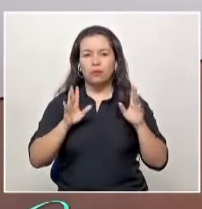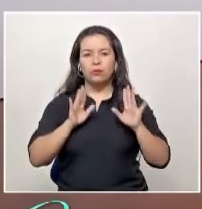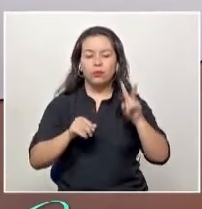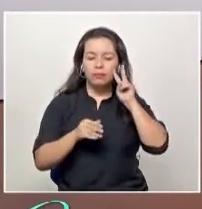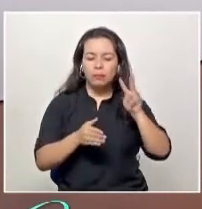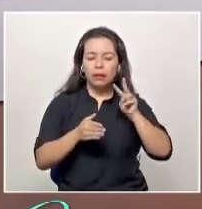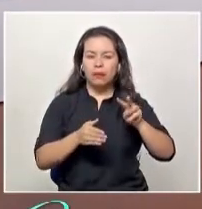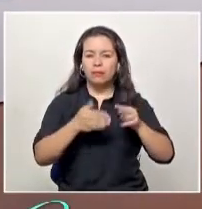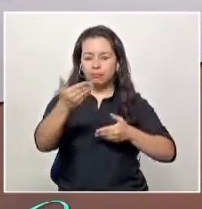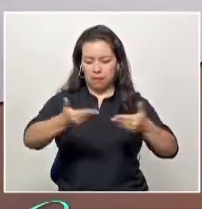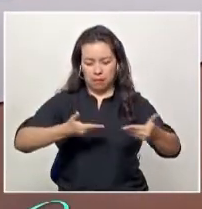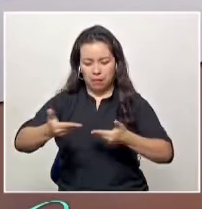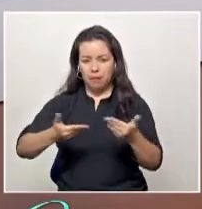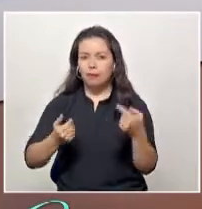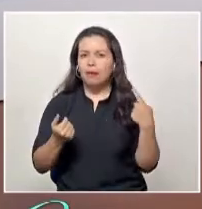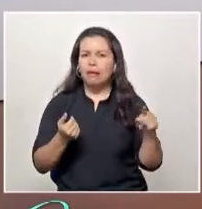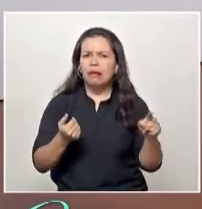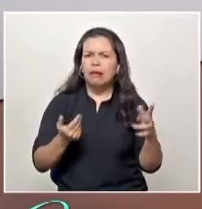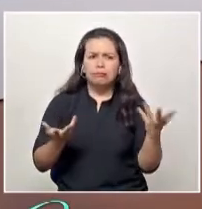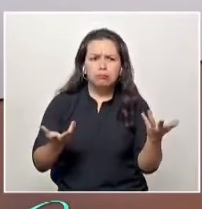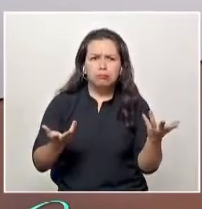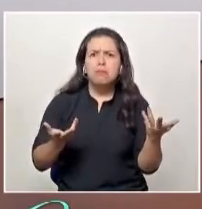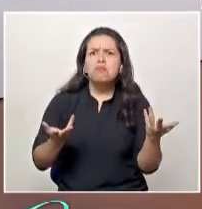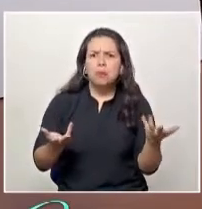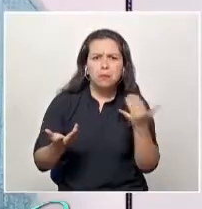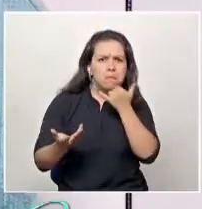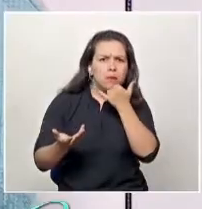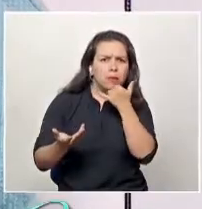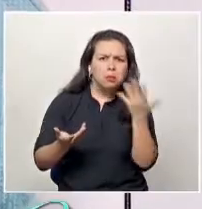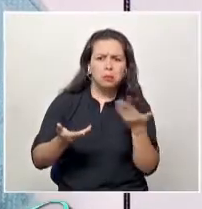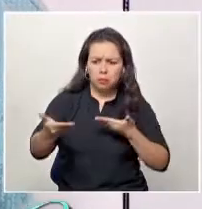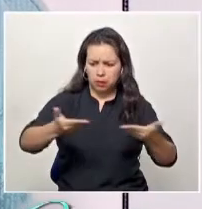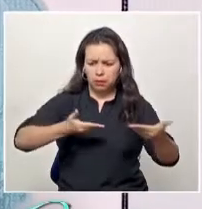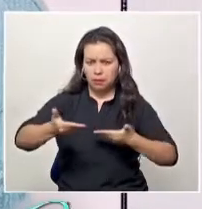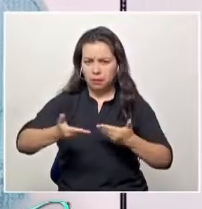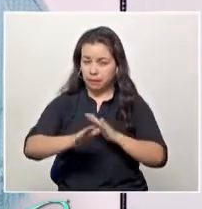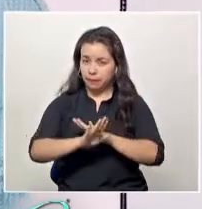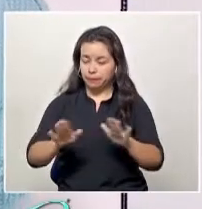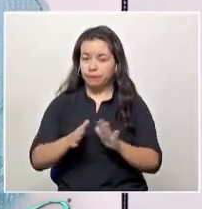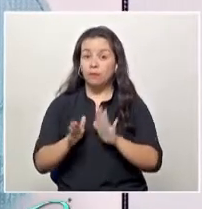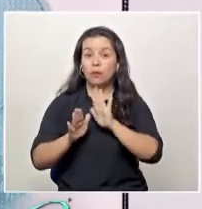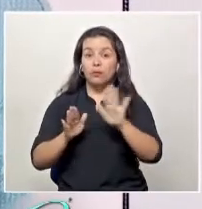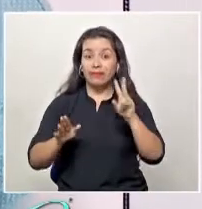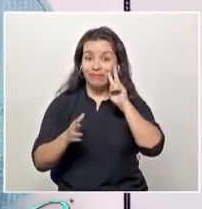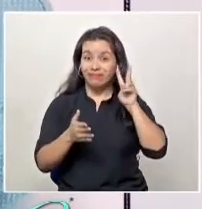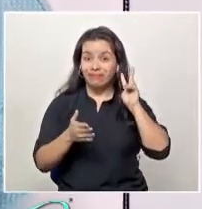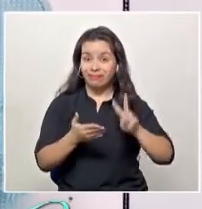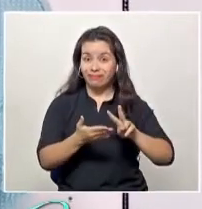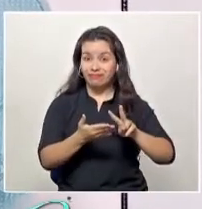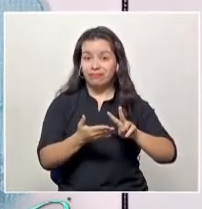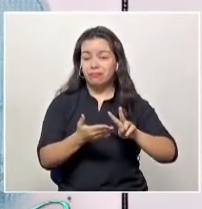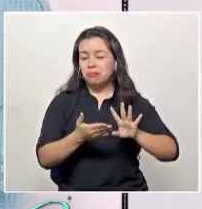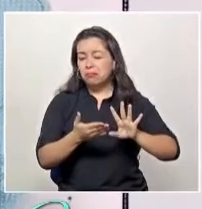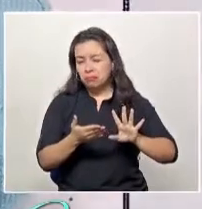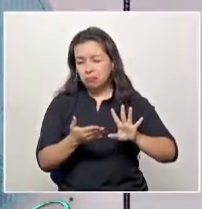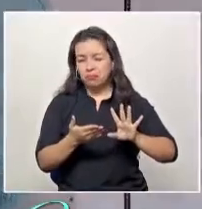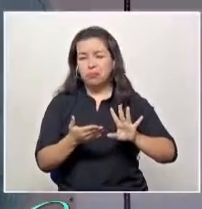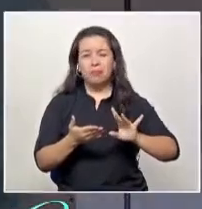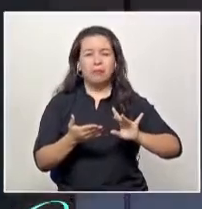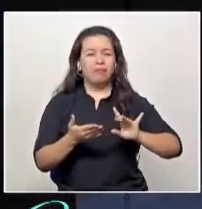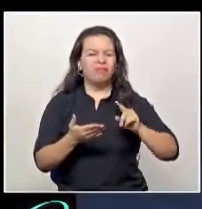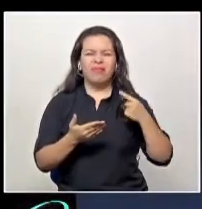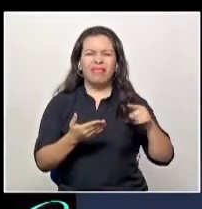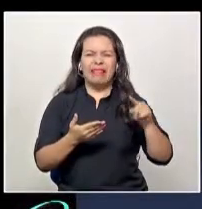todos estos exámenes qué es lo que está pasando allí. Entonces, ustedes ven ahí simplemente una